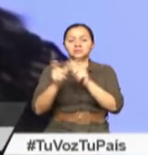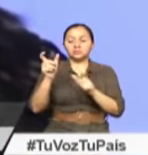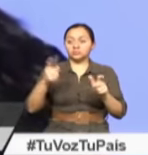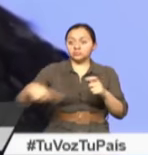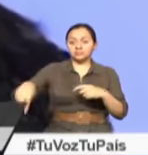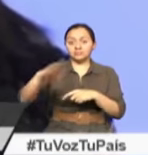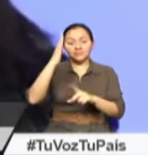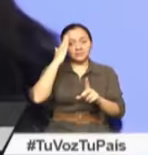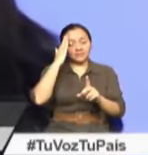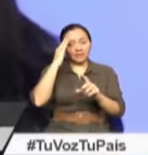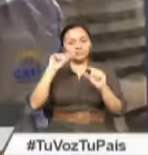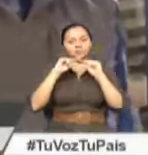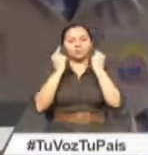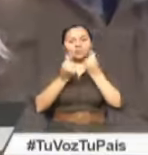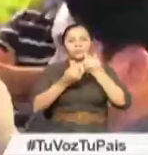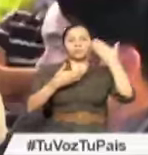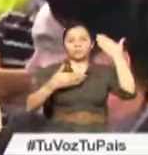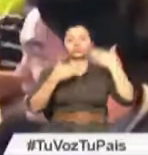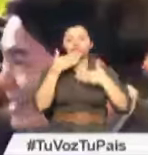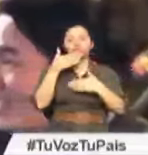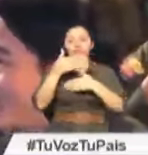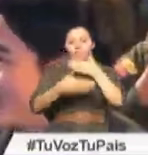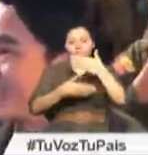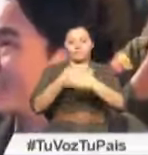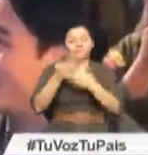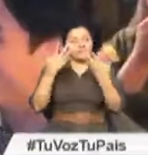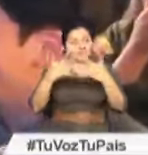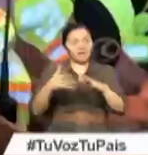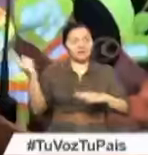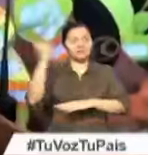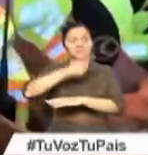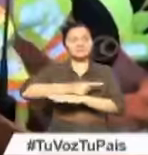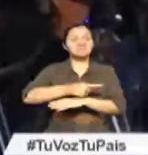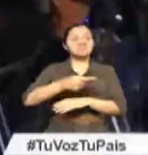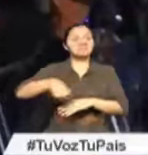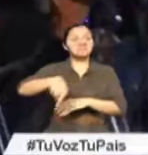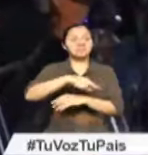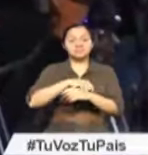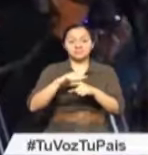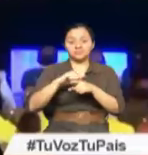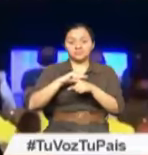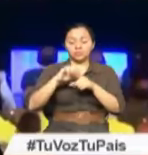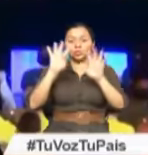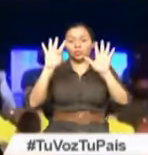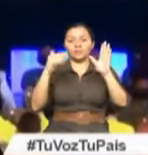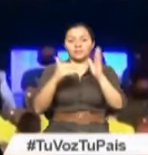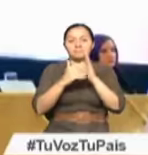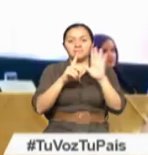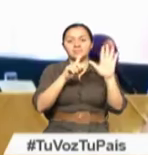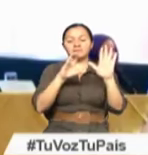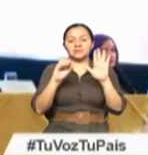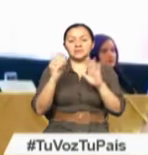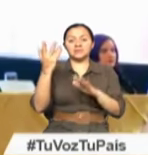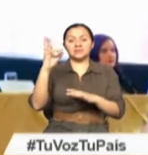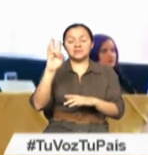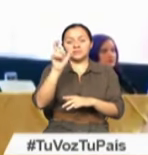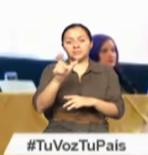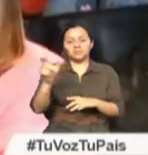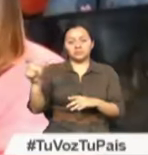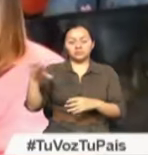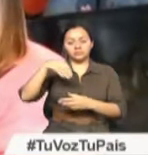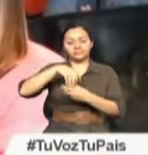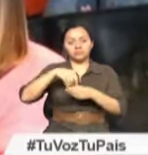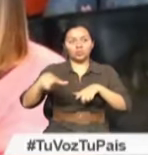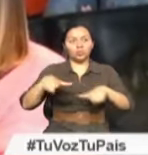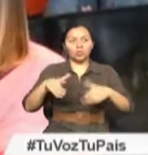alcance de las organizaciones políticas. En esta jornada participaron 9,617 personas en territorio para recabar